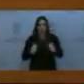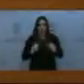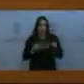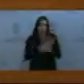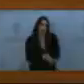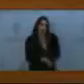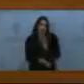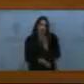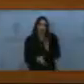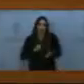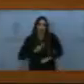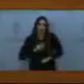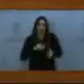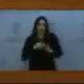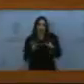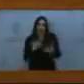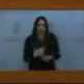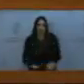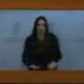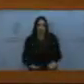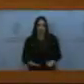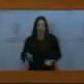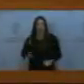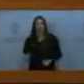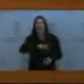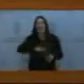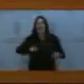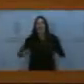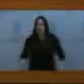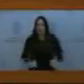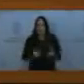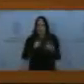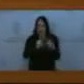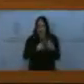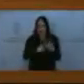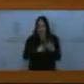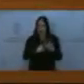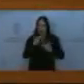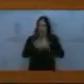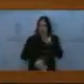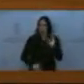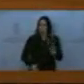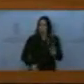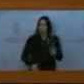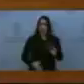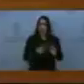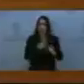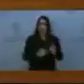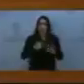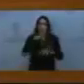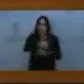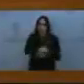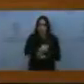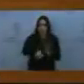política. 3. Espacios naturales. Restricciones que ha impuesto,